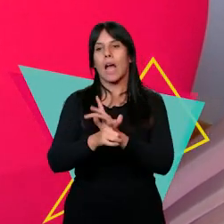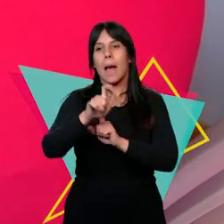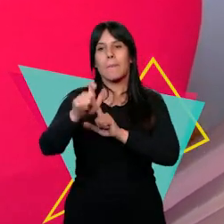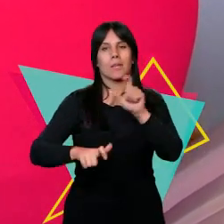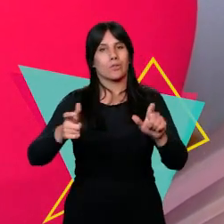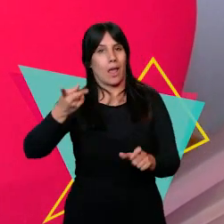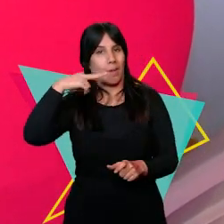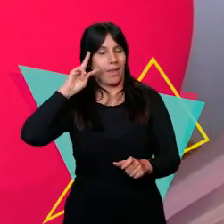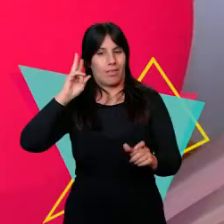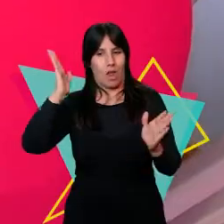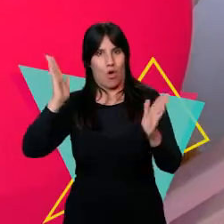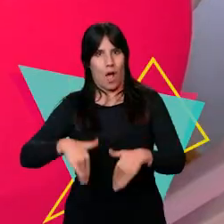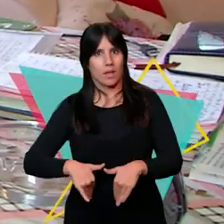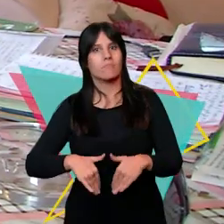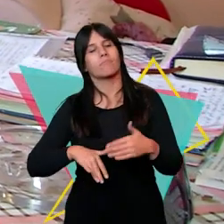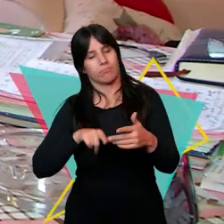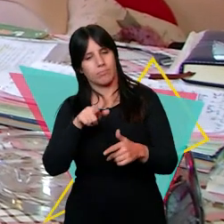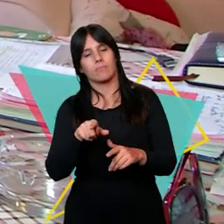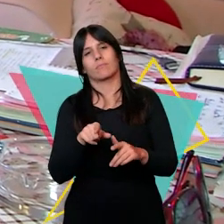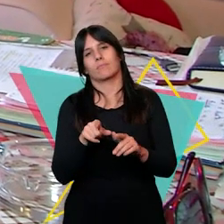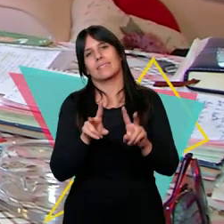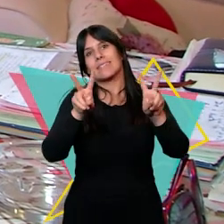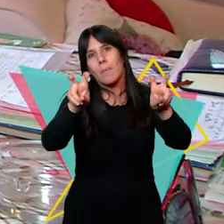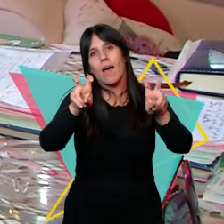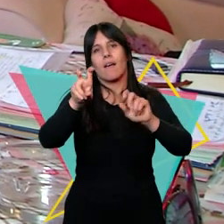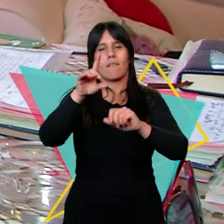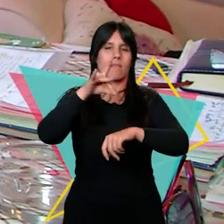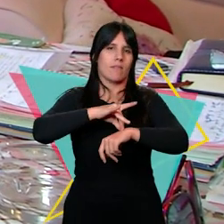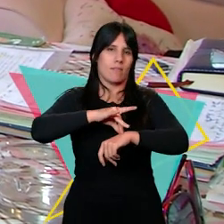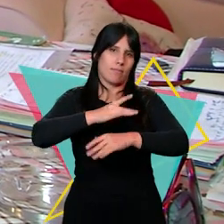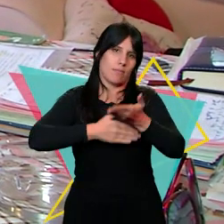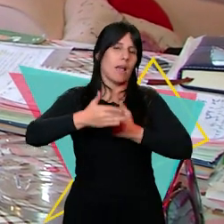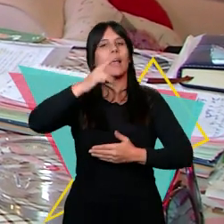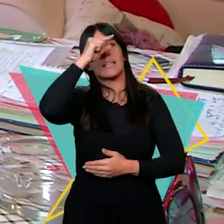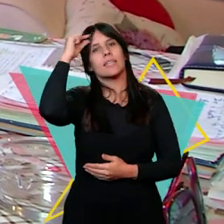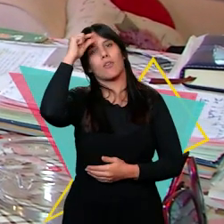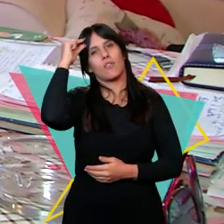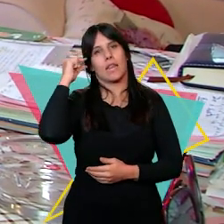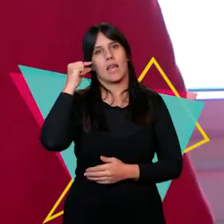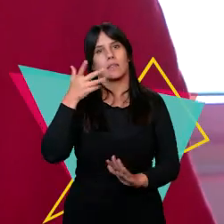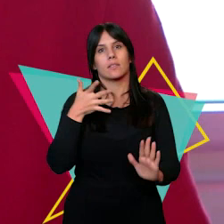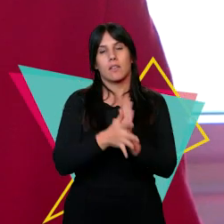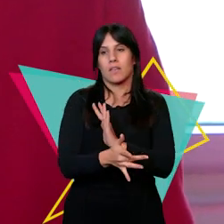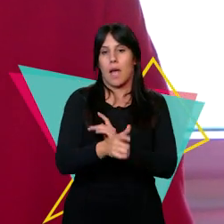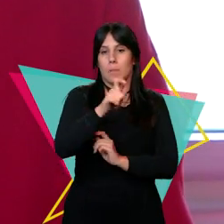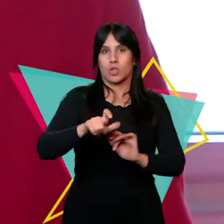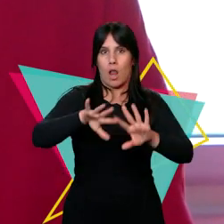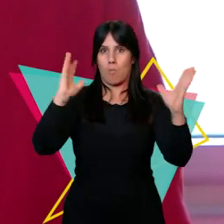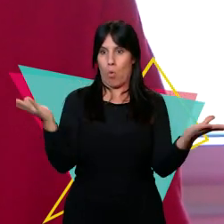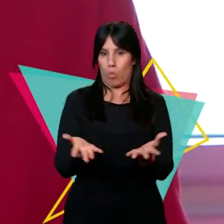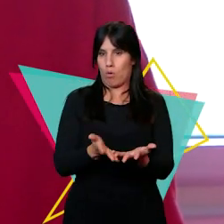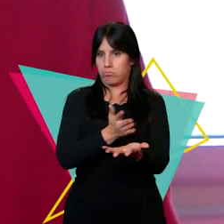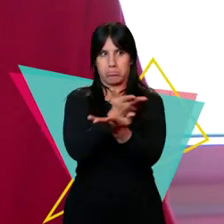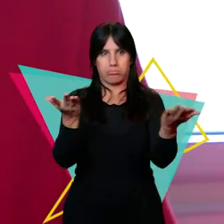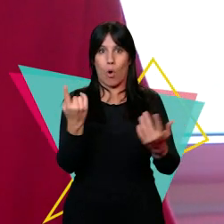médicos es la esquizofrenia, que es un padecimiento que sufre el 1% de la población mundial. La persona con